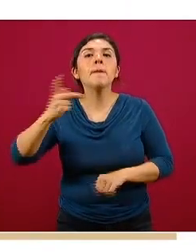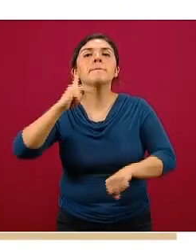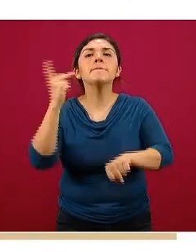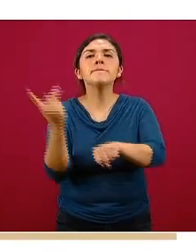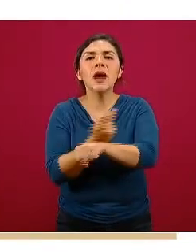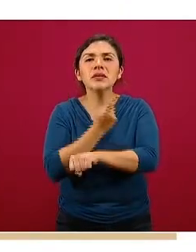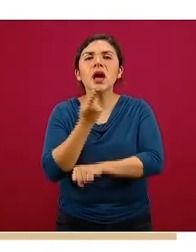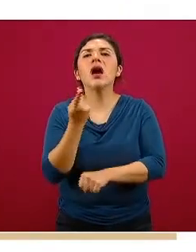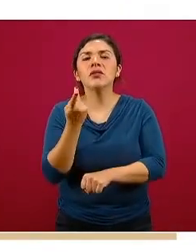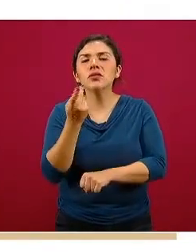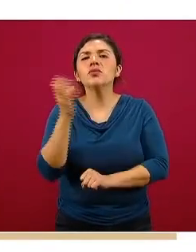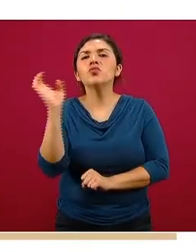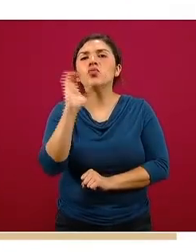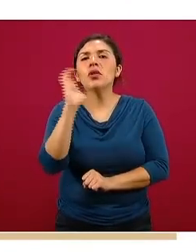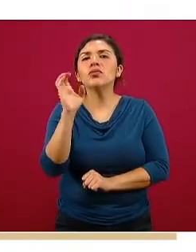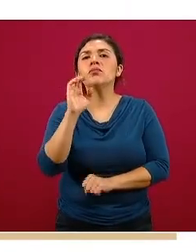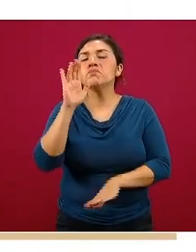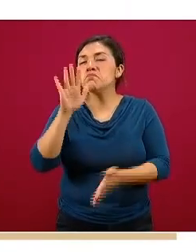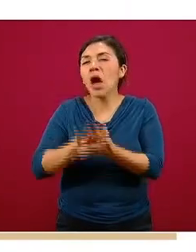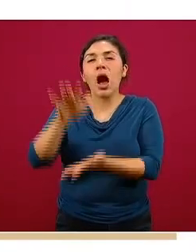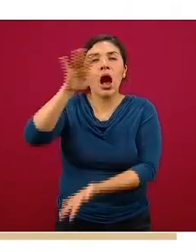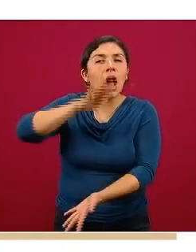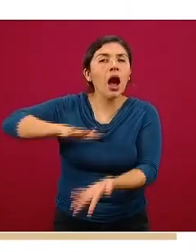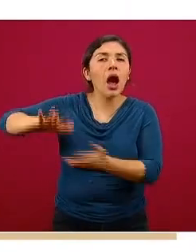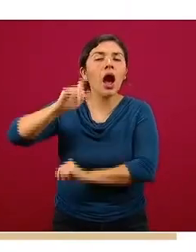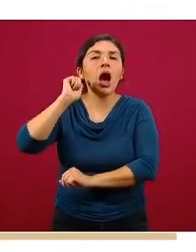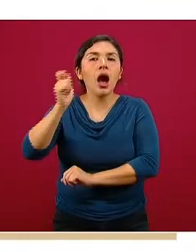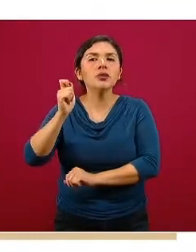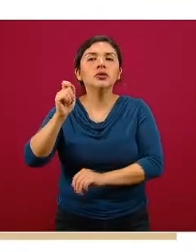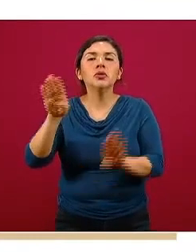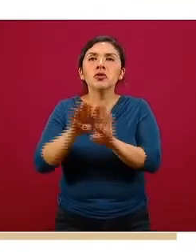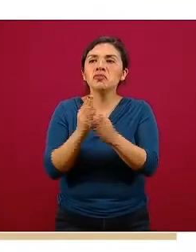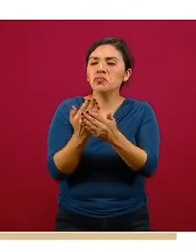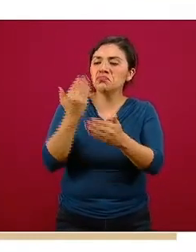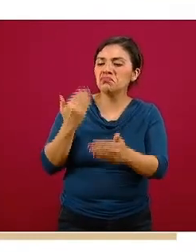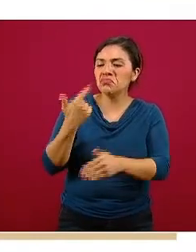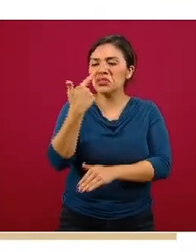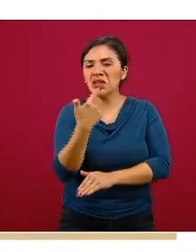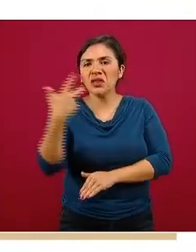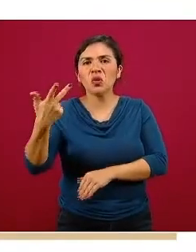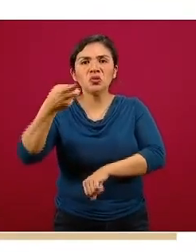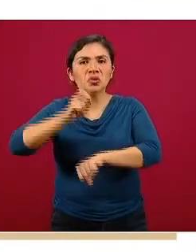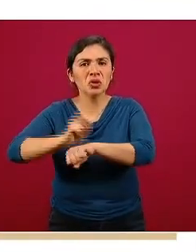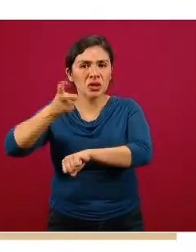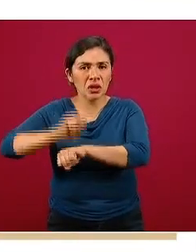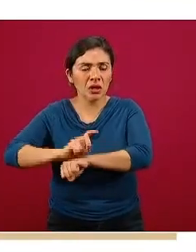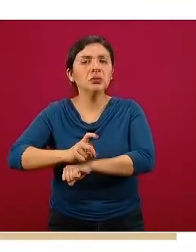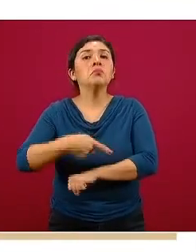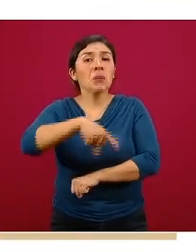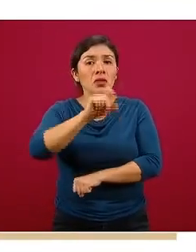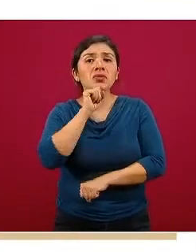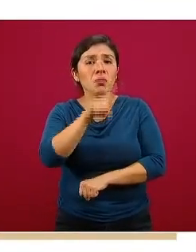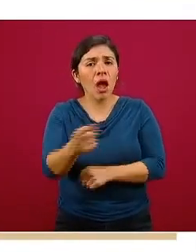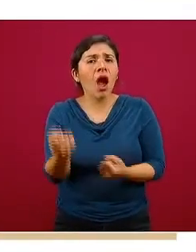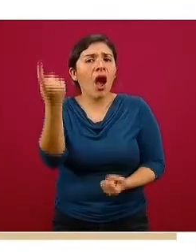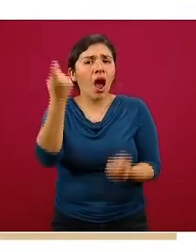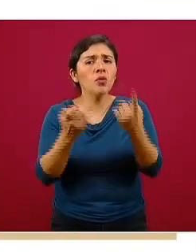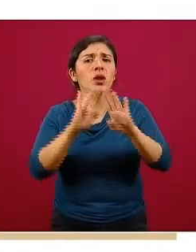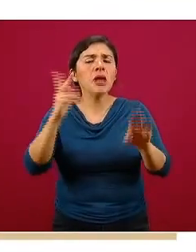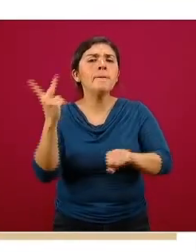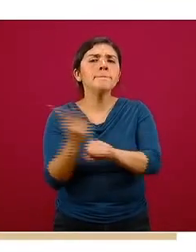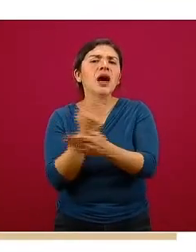ocurrieron prácticamente en su gran mayoría, digamos que en los últimos 7-8 días, aunque también algunas de ellas ya habían